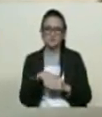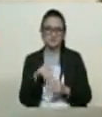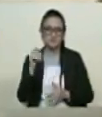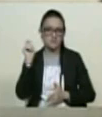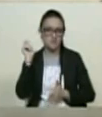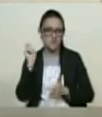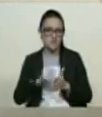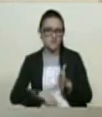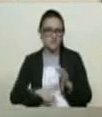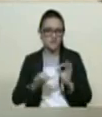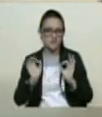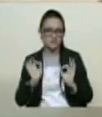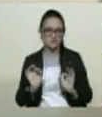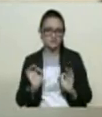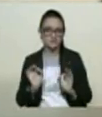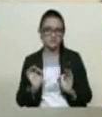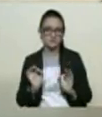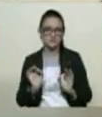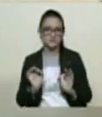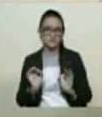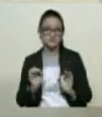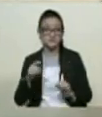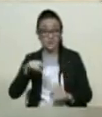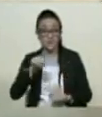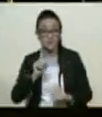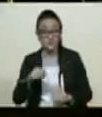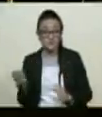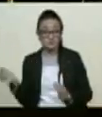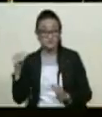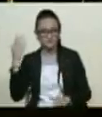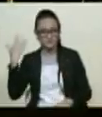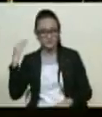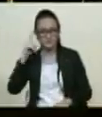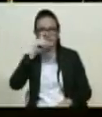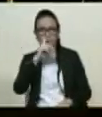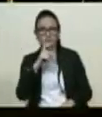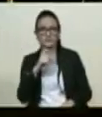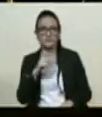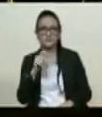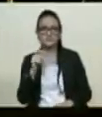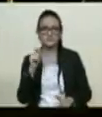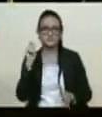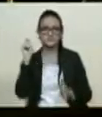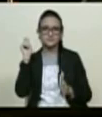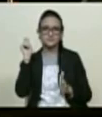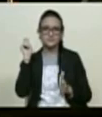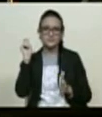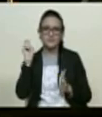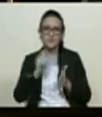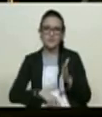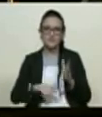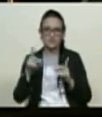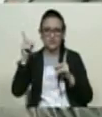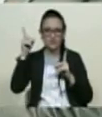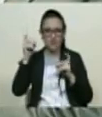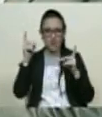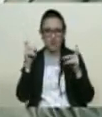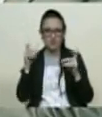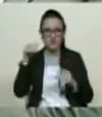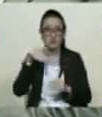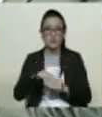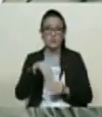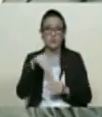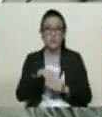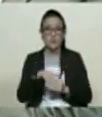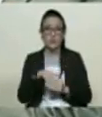prohibición expresa, esto también lo empezamos a implementar hace muchos años, la prohibición expresa de fotografiar el sufragio